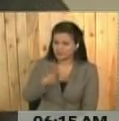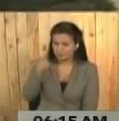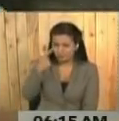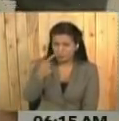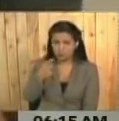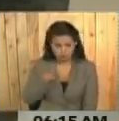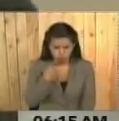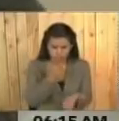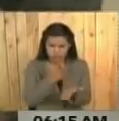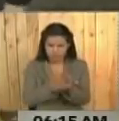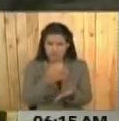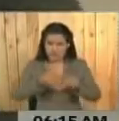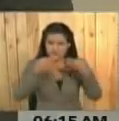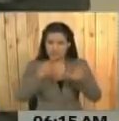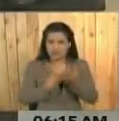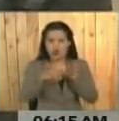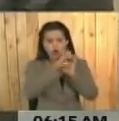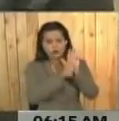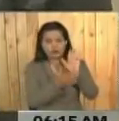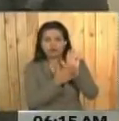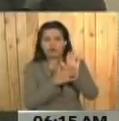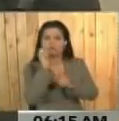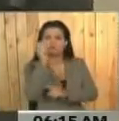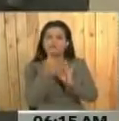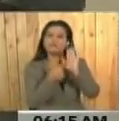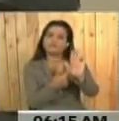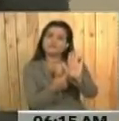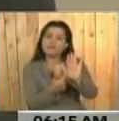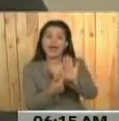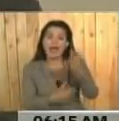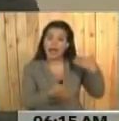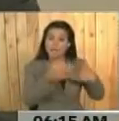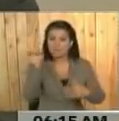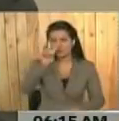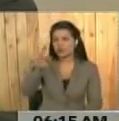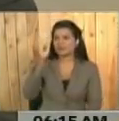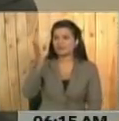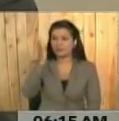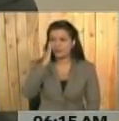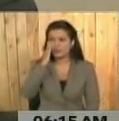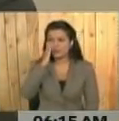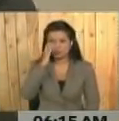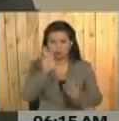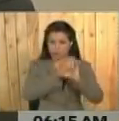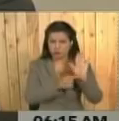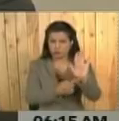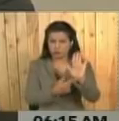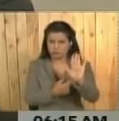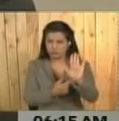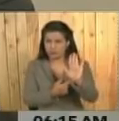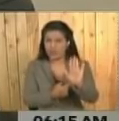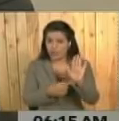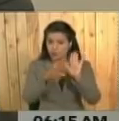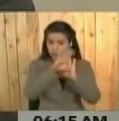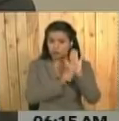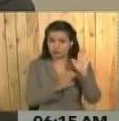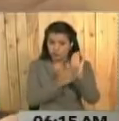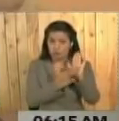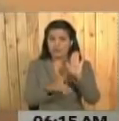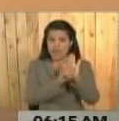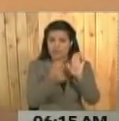con la constitución en la mano y con las leyes en la mano de cuándo iba a ser la la de acuerdo a lo que dice la Constitución y la